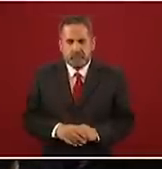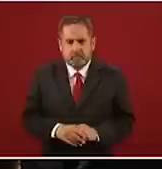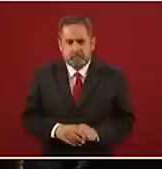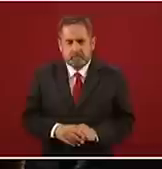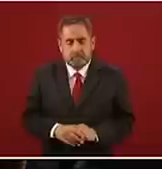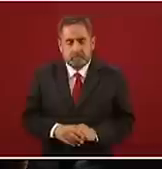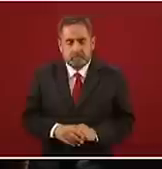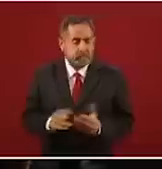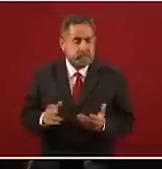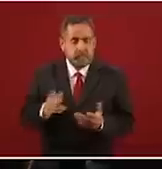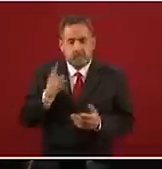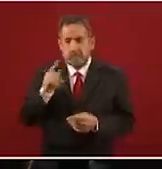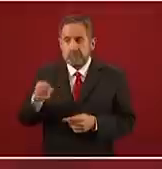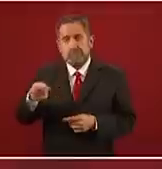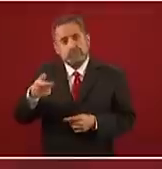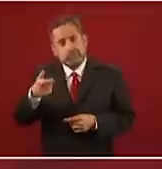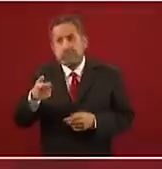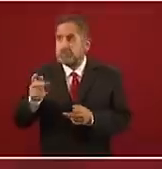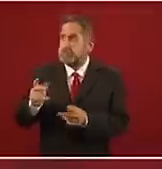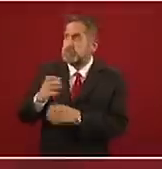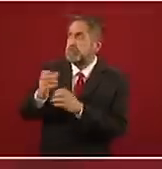porque va a tener que pagar